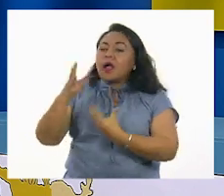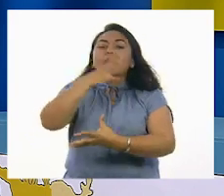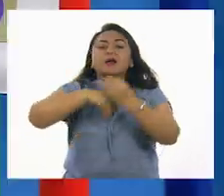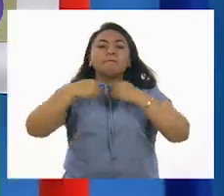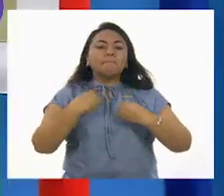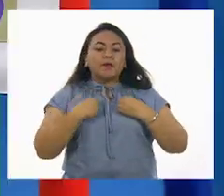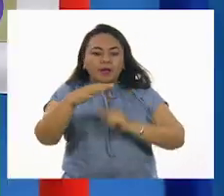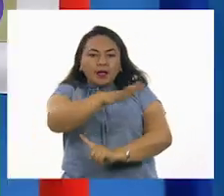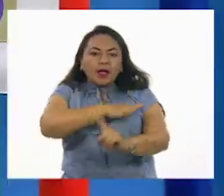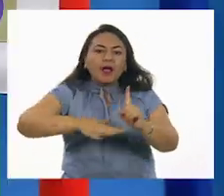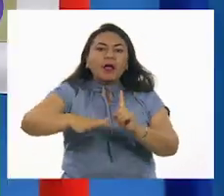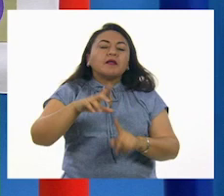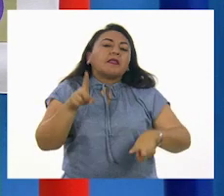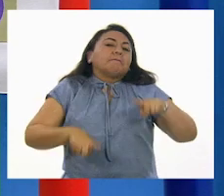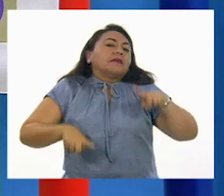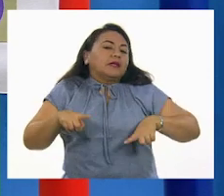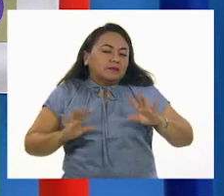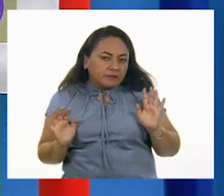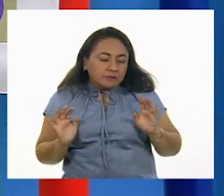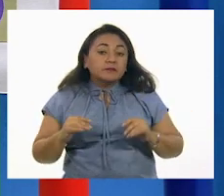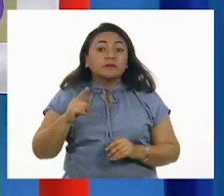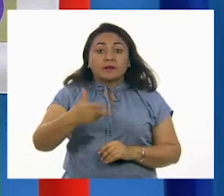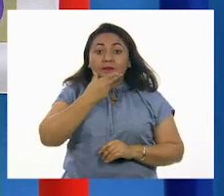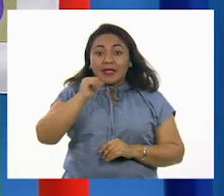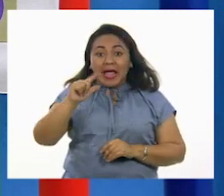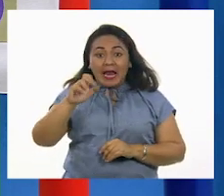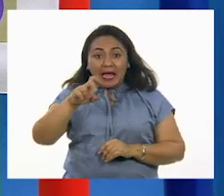vivamos. Alejandro Magno, líder del